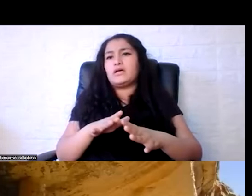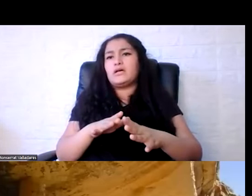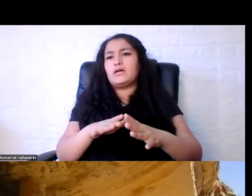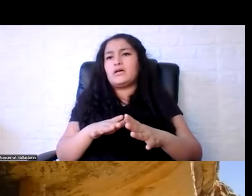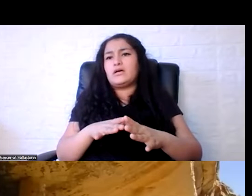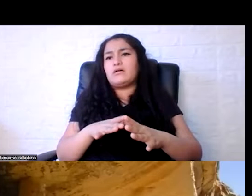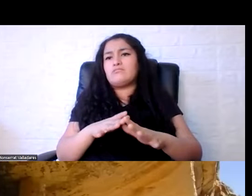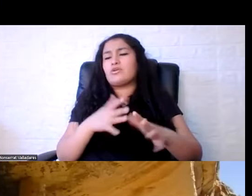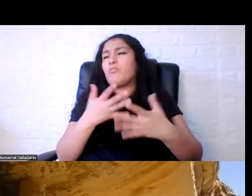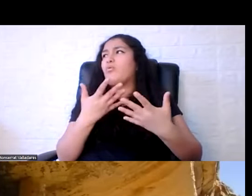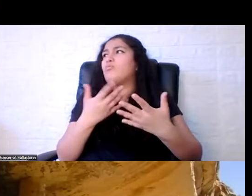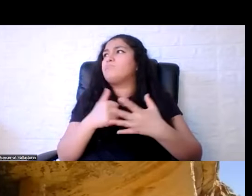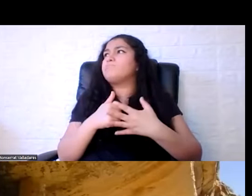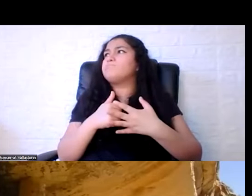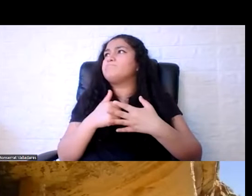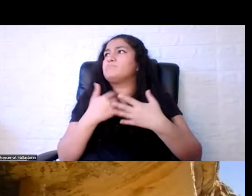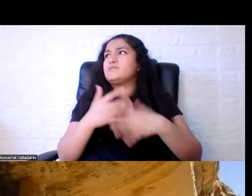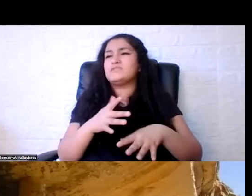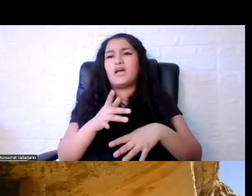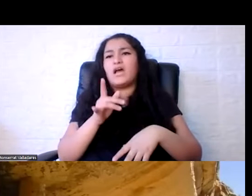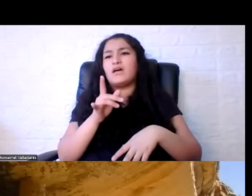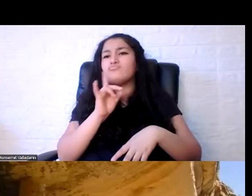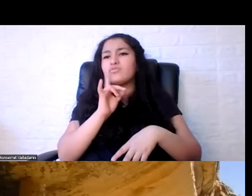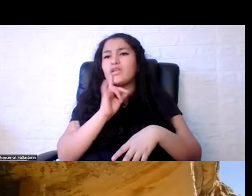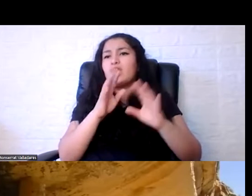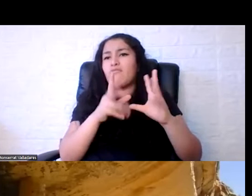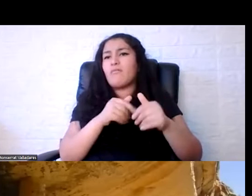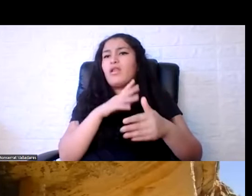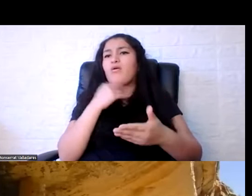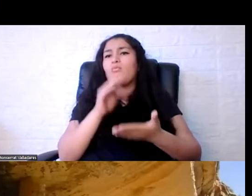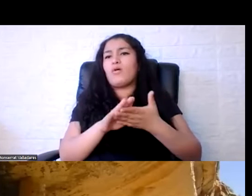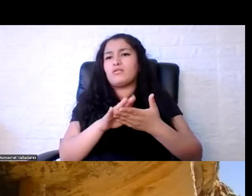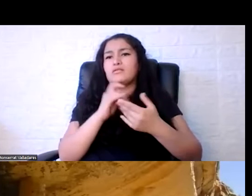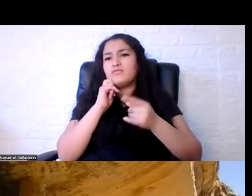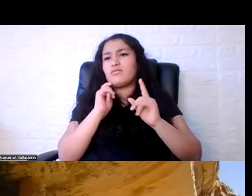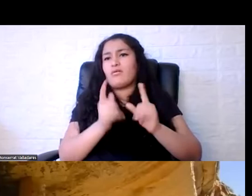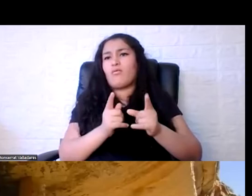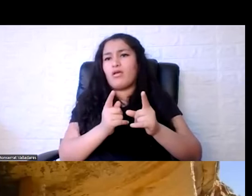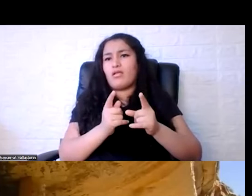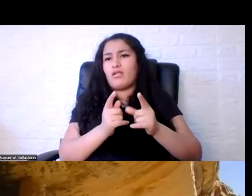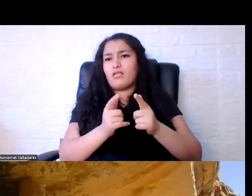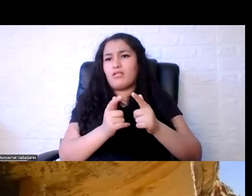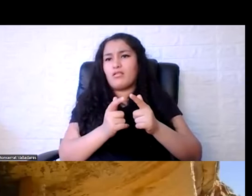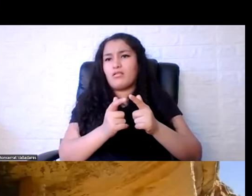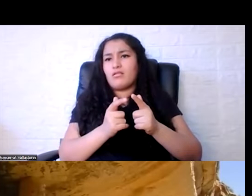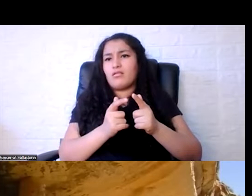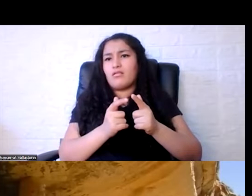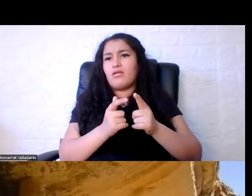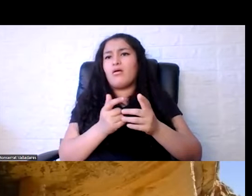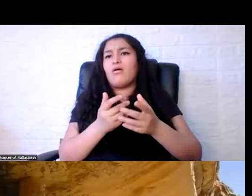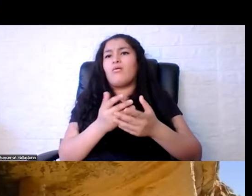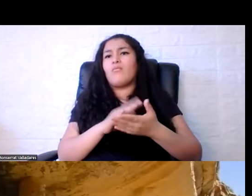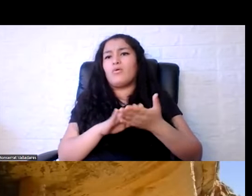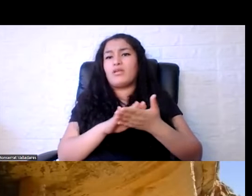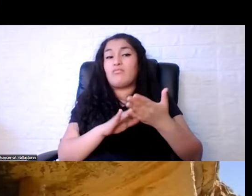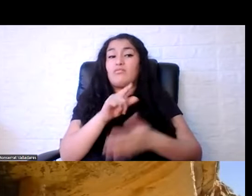tenido algún muerto, ¿no? en la familia. Era mucho la cuestión de están muertos